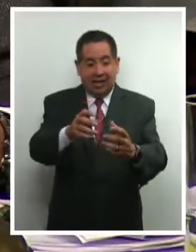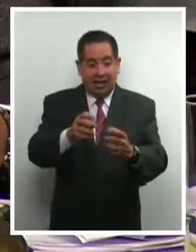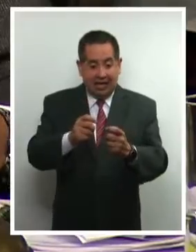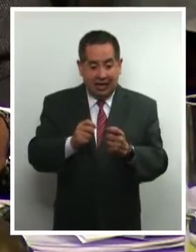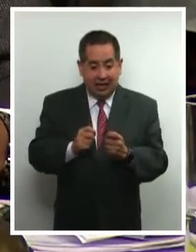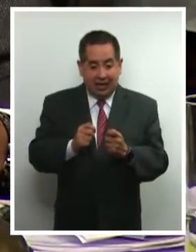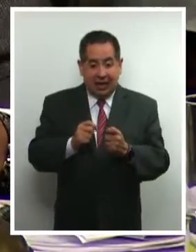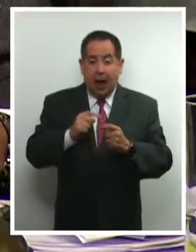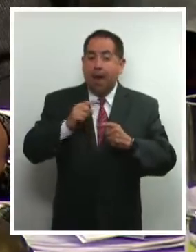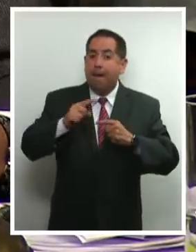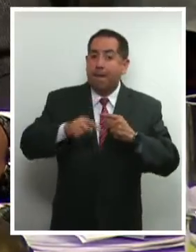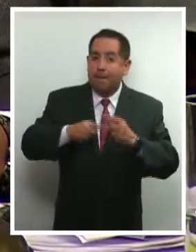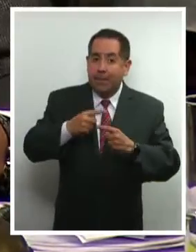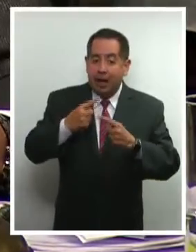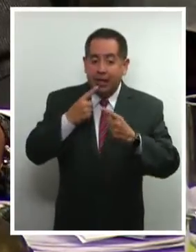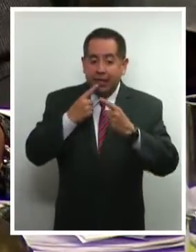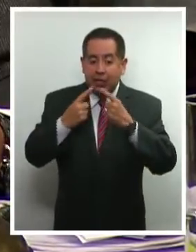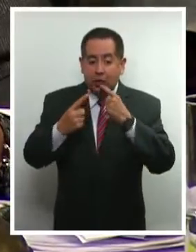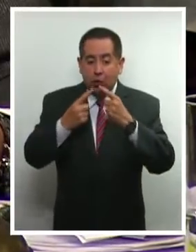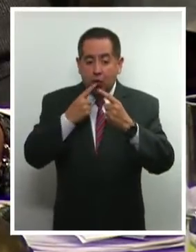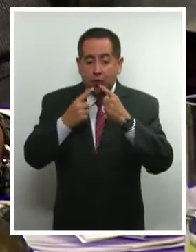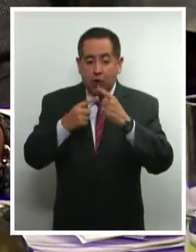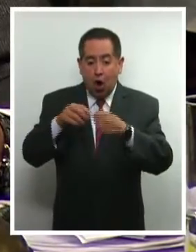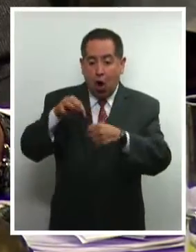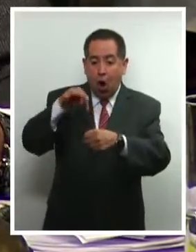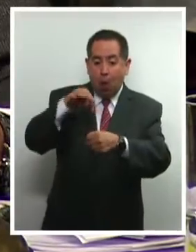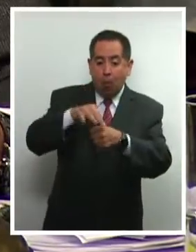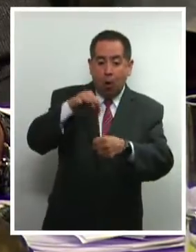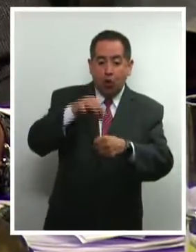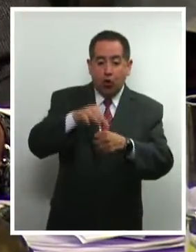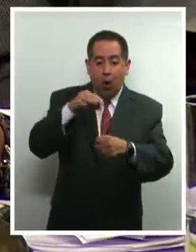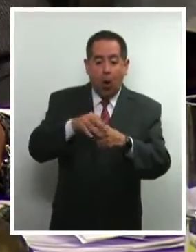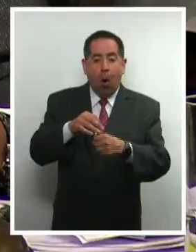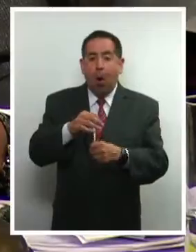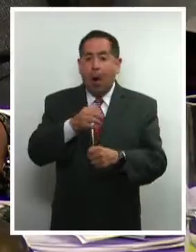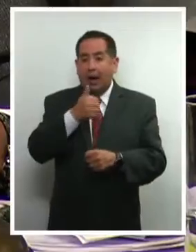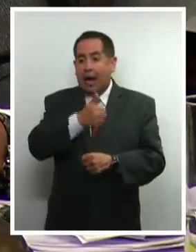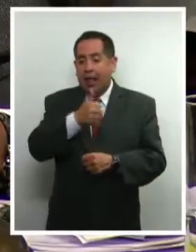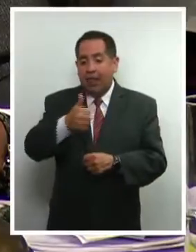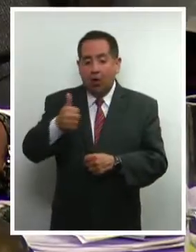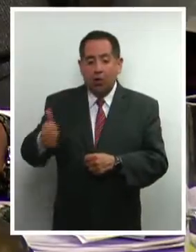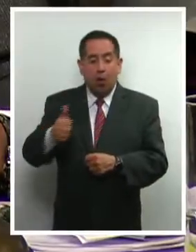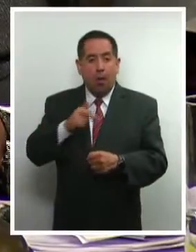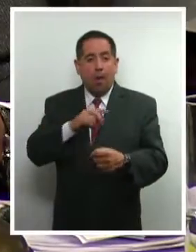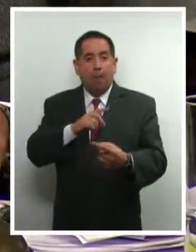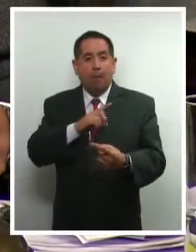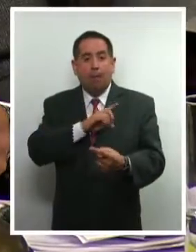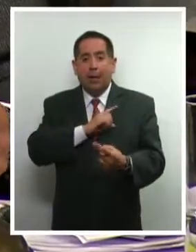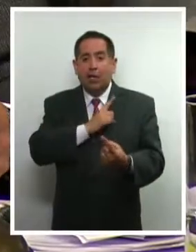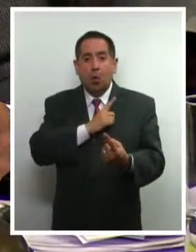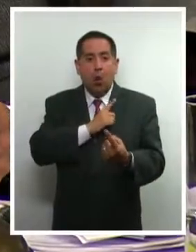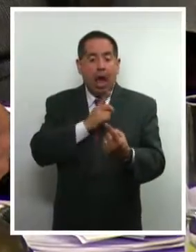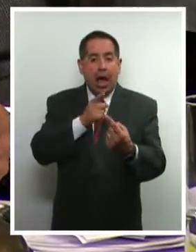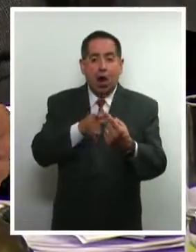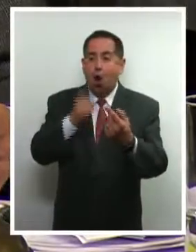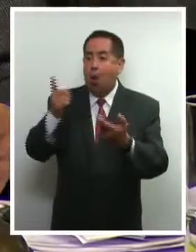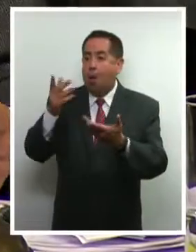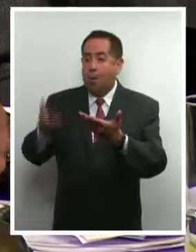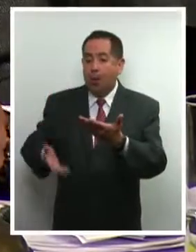pasaríamos a discutir los votos particulares o las proposiciones que se